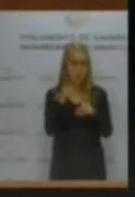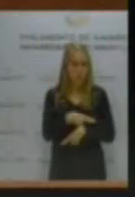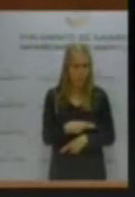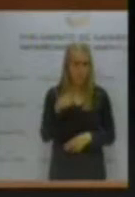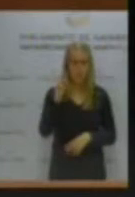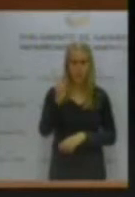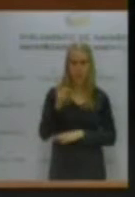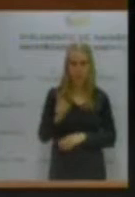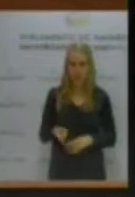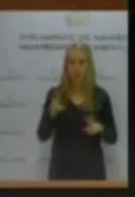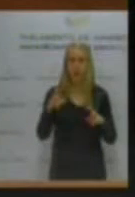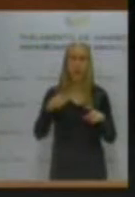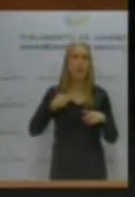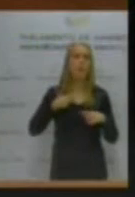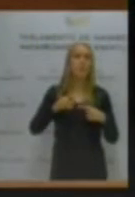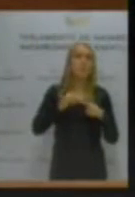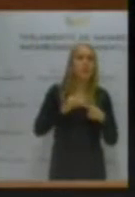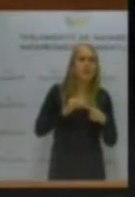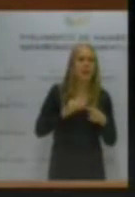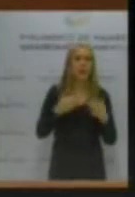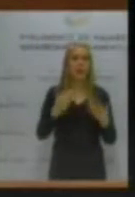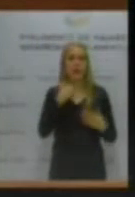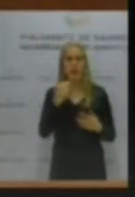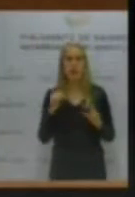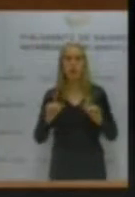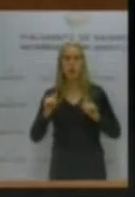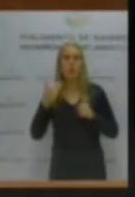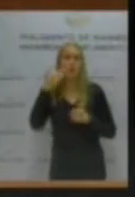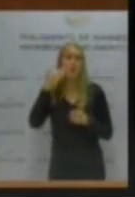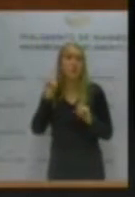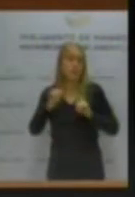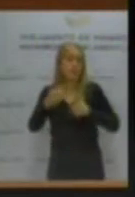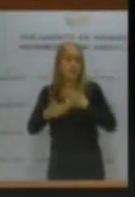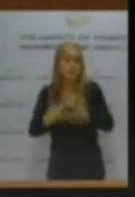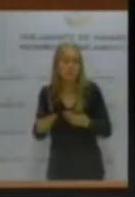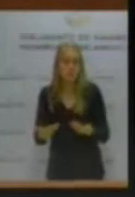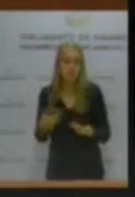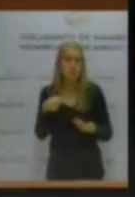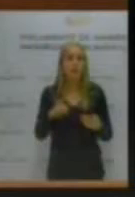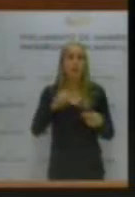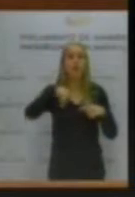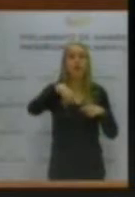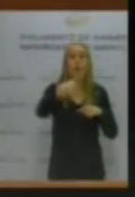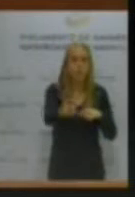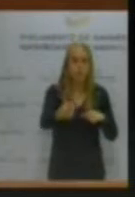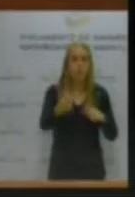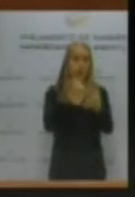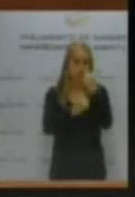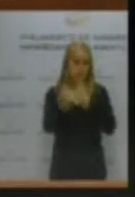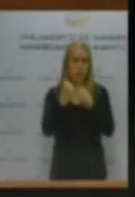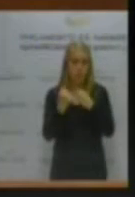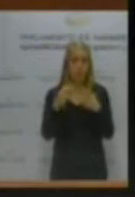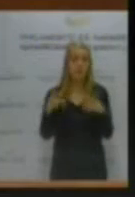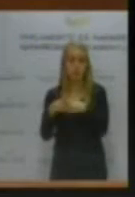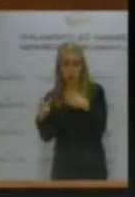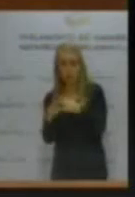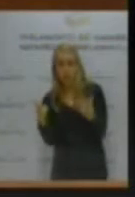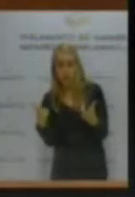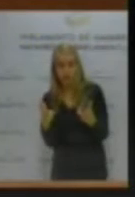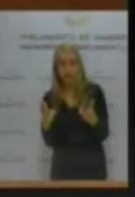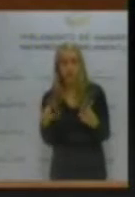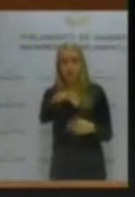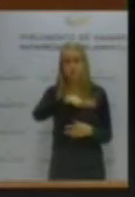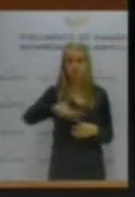de determinados materiales en relación a las fechas de entradas en vigor de las mismas, que tendrán unas consecuencias económicas y sociales en toda la